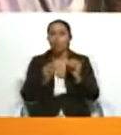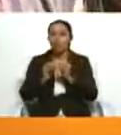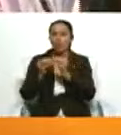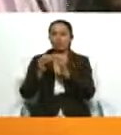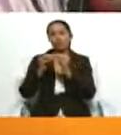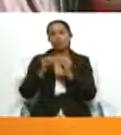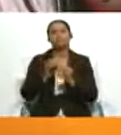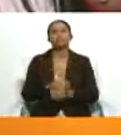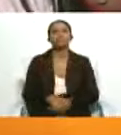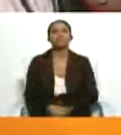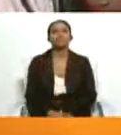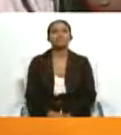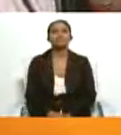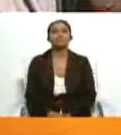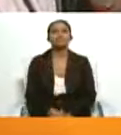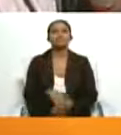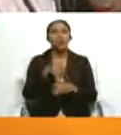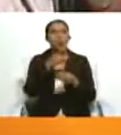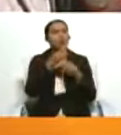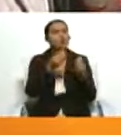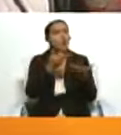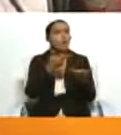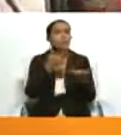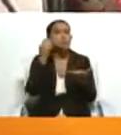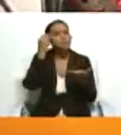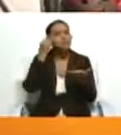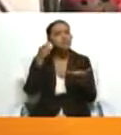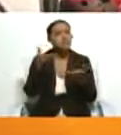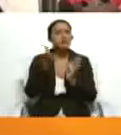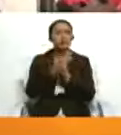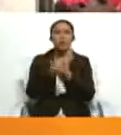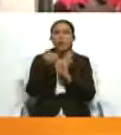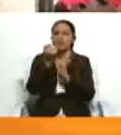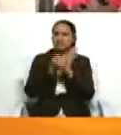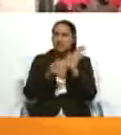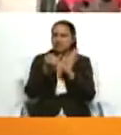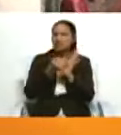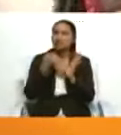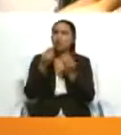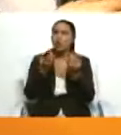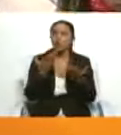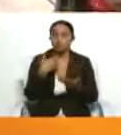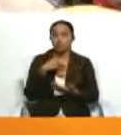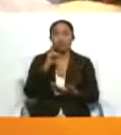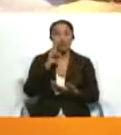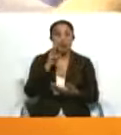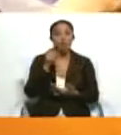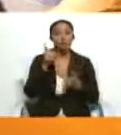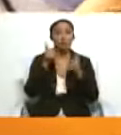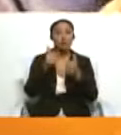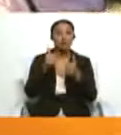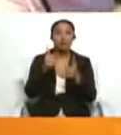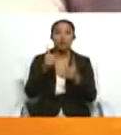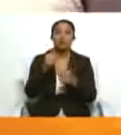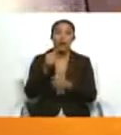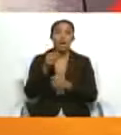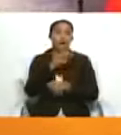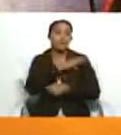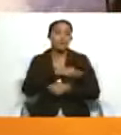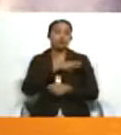sea enaltecido con esta gran misión? Ah, bueno, sí, me parece muy bueno que sea engrandecido la misión